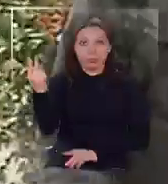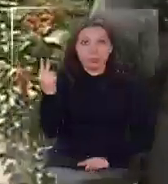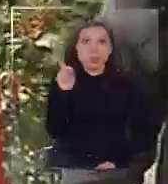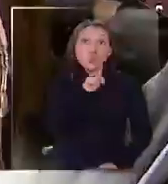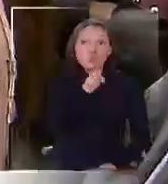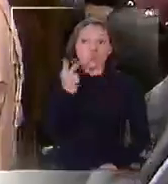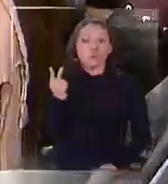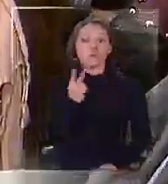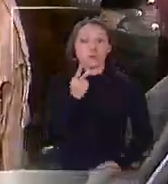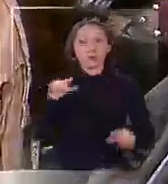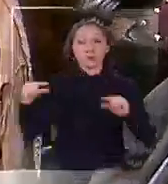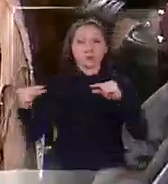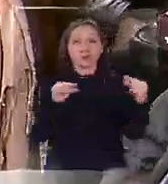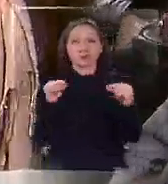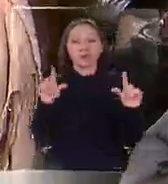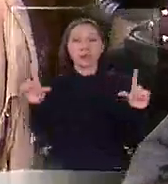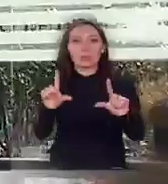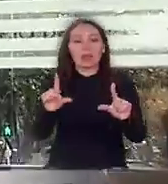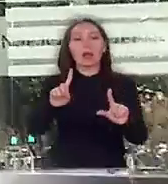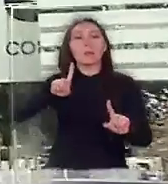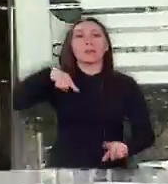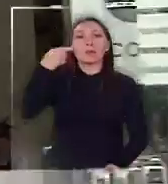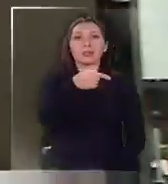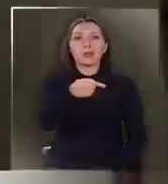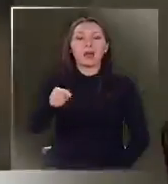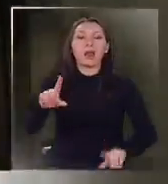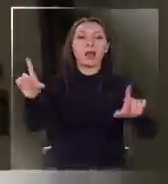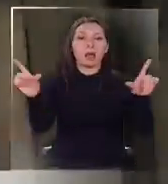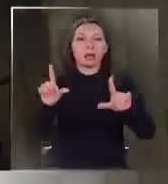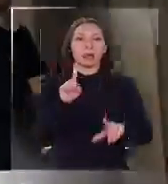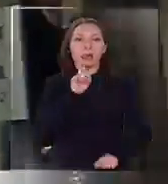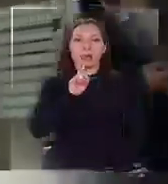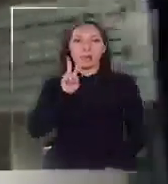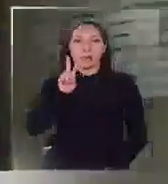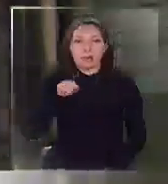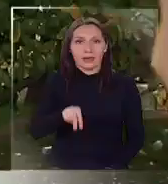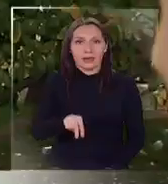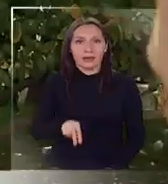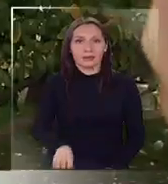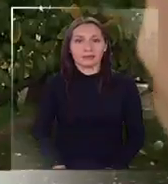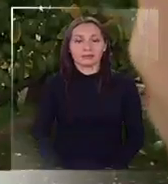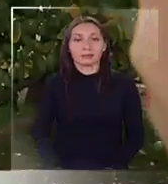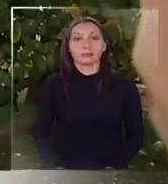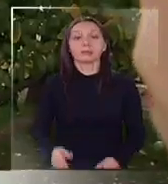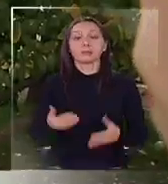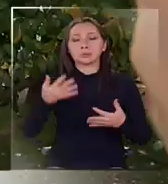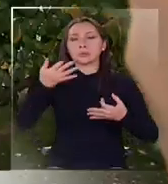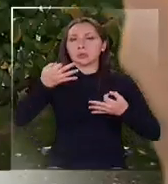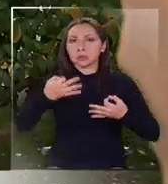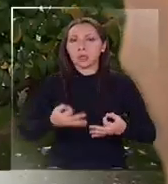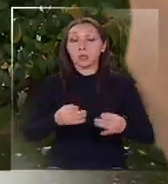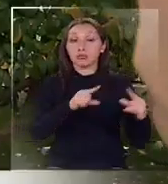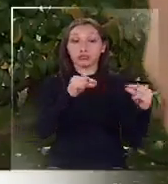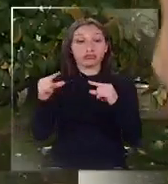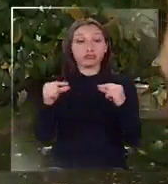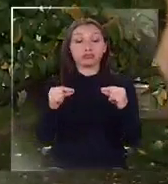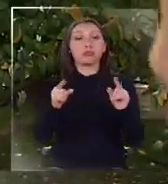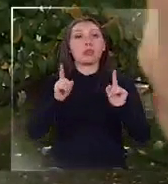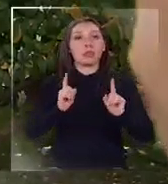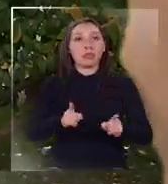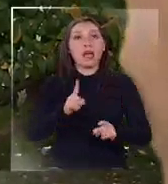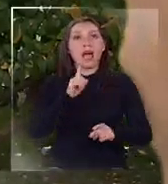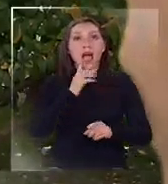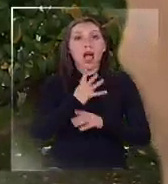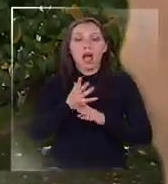se enfrentarán en un debate la próxima semana por las pantallas de televisión nacional estamos convencidos de que debate tendrá una